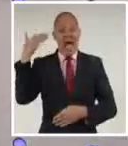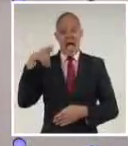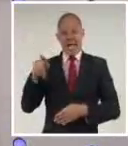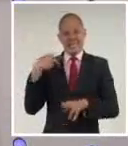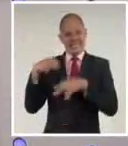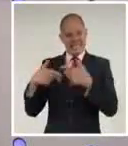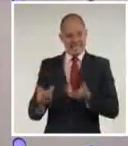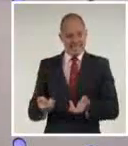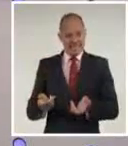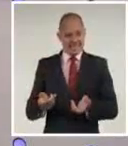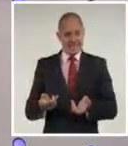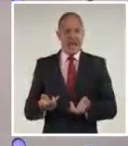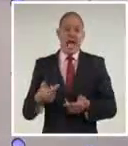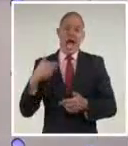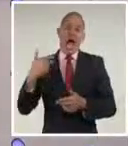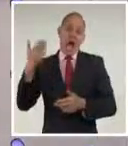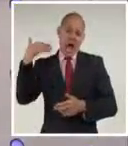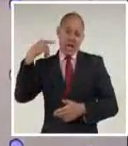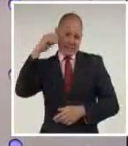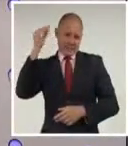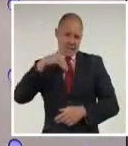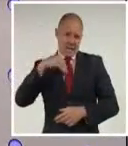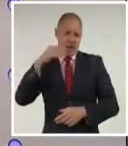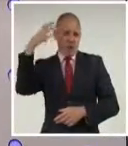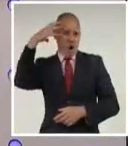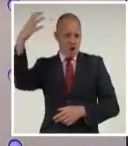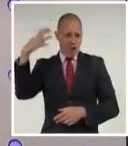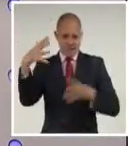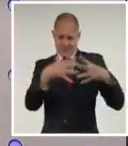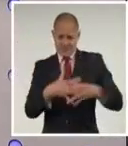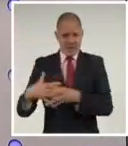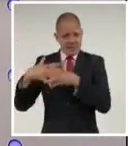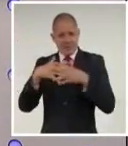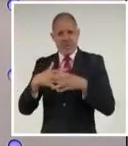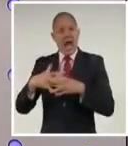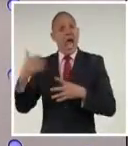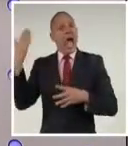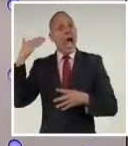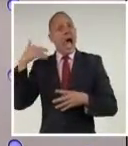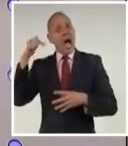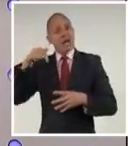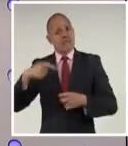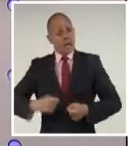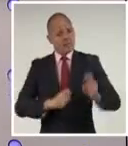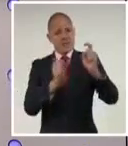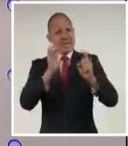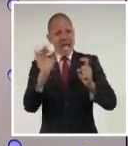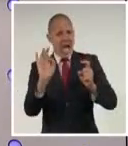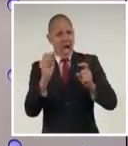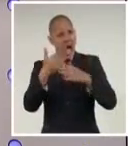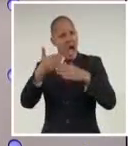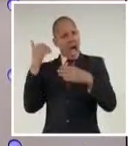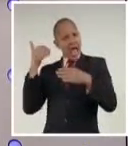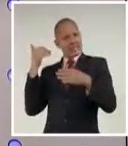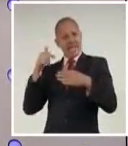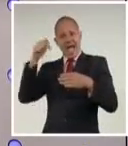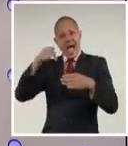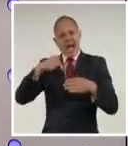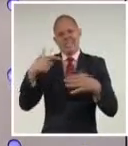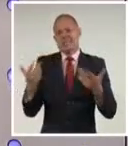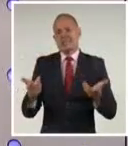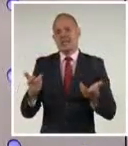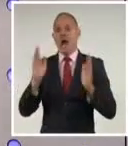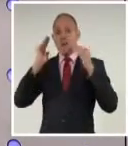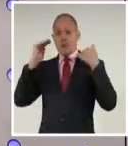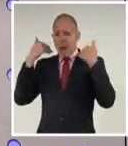mafia allá y dejarlos vacacionar de este lado, donde la tierra y la caña eran de ellos, y una parte de la burguesía, la más rica, era aliada